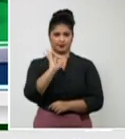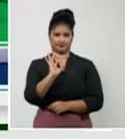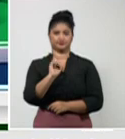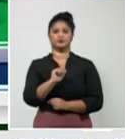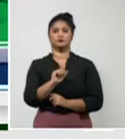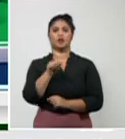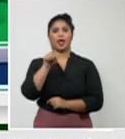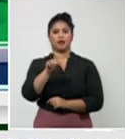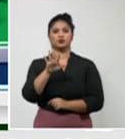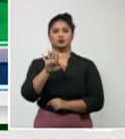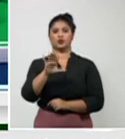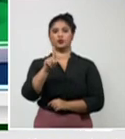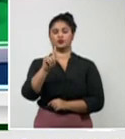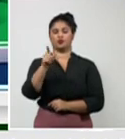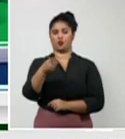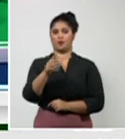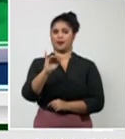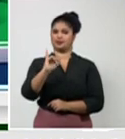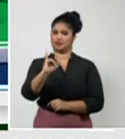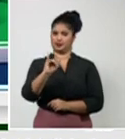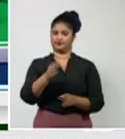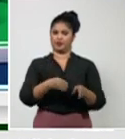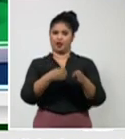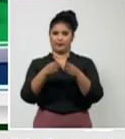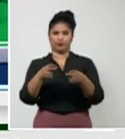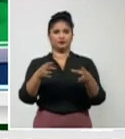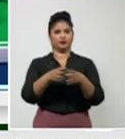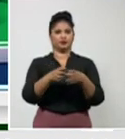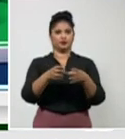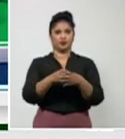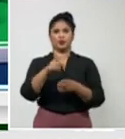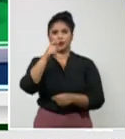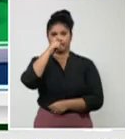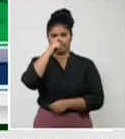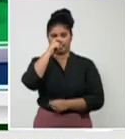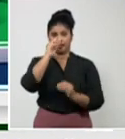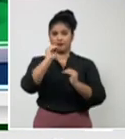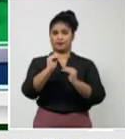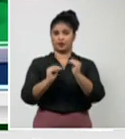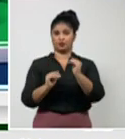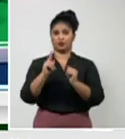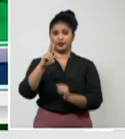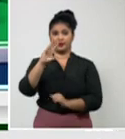51,6%. Por grupos de edades, menores de 20 años,